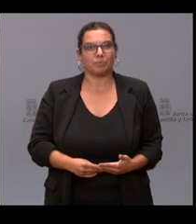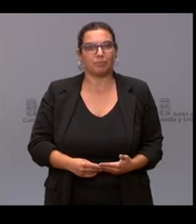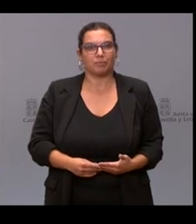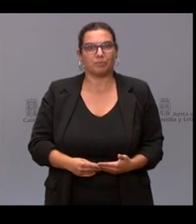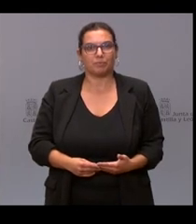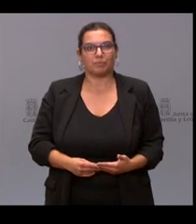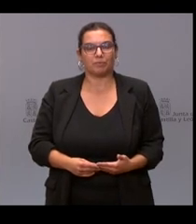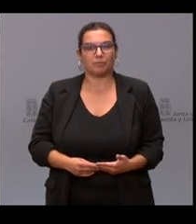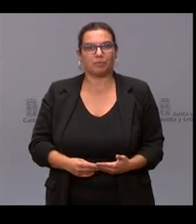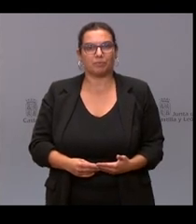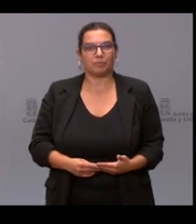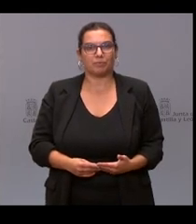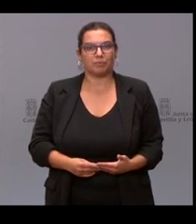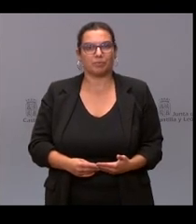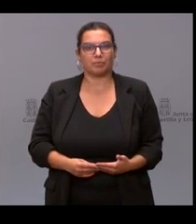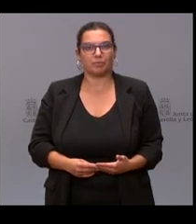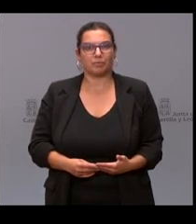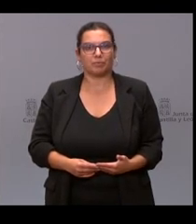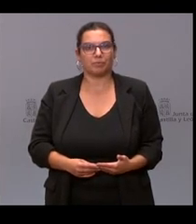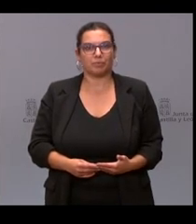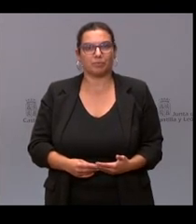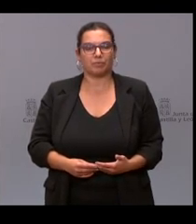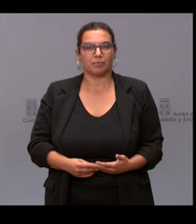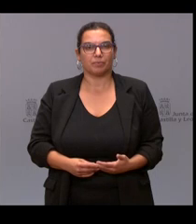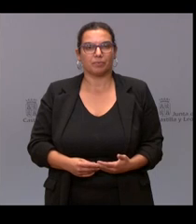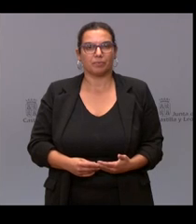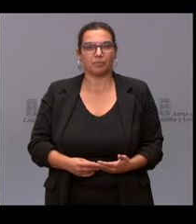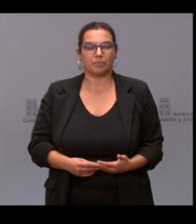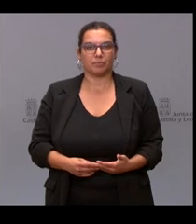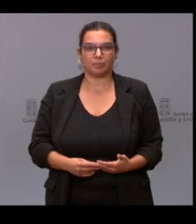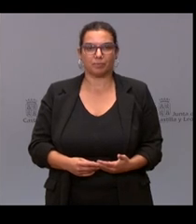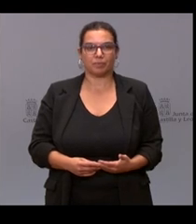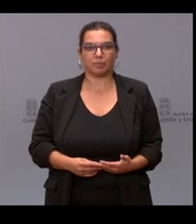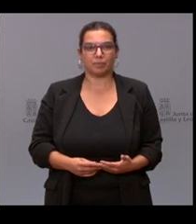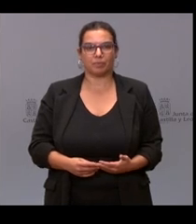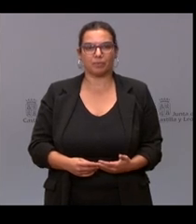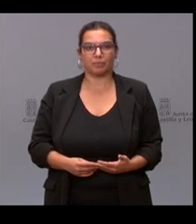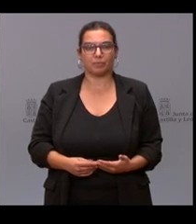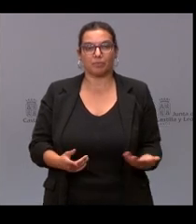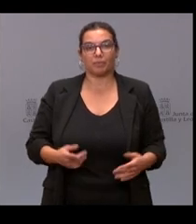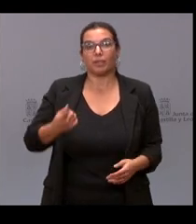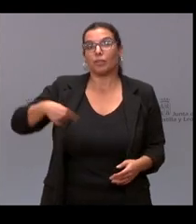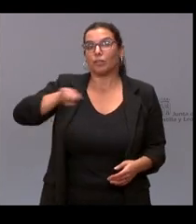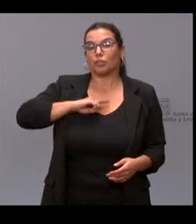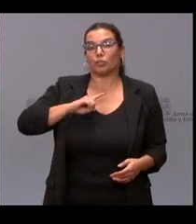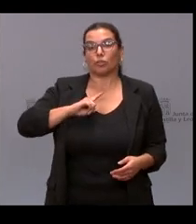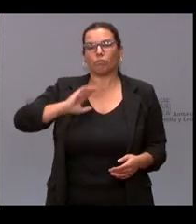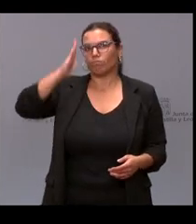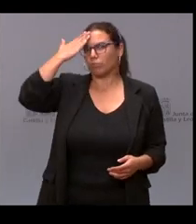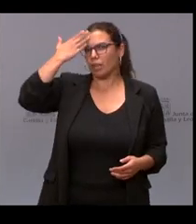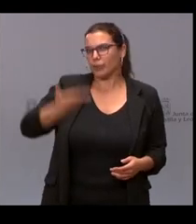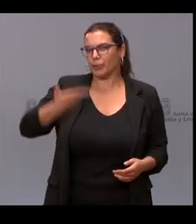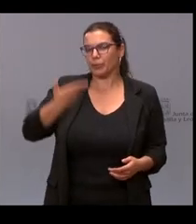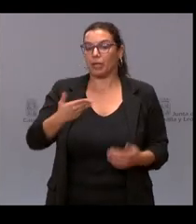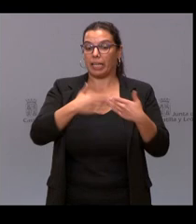Our principles are founded very much not only in innovation but also in sustainability. Nuestros principios se asientan no solamente en la